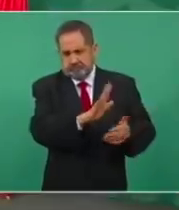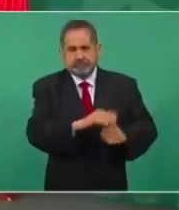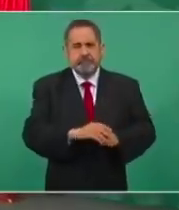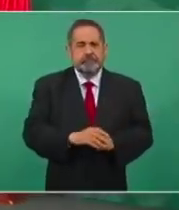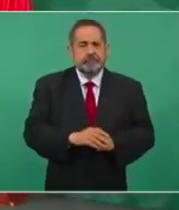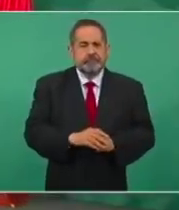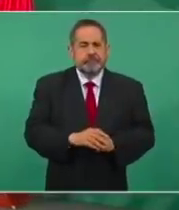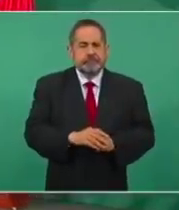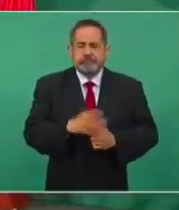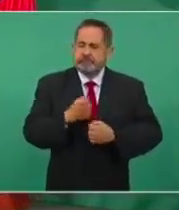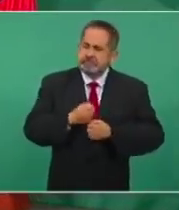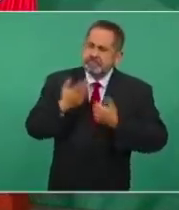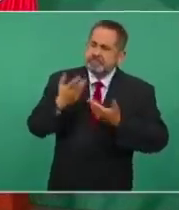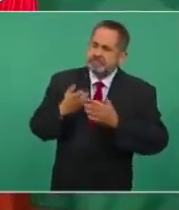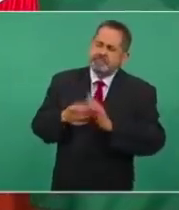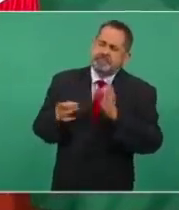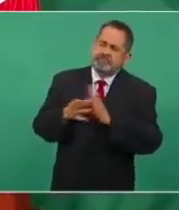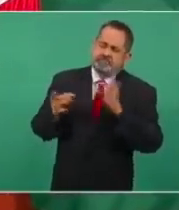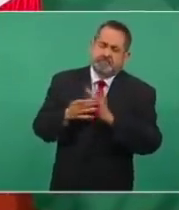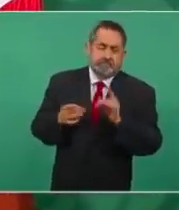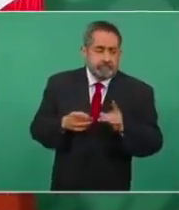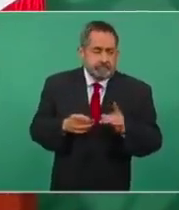a expresarse, a manifestarse.